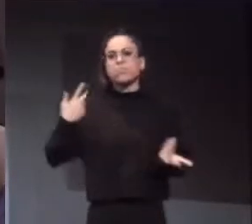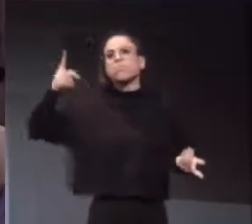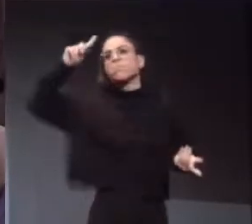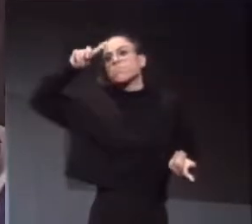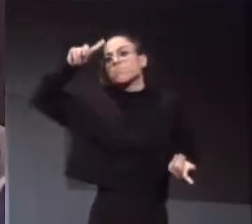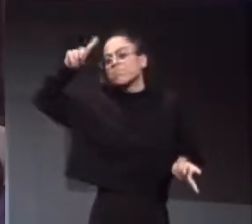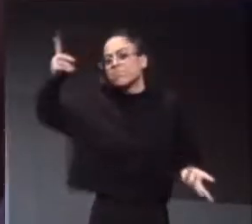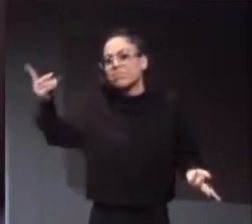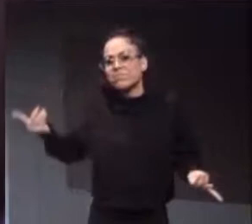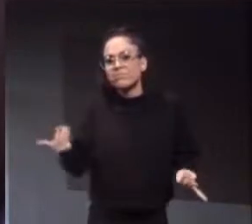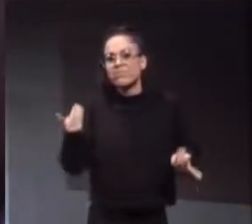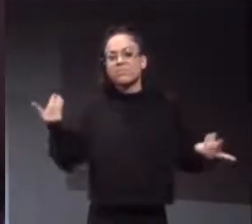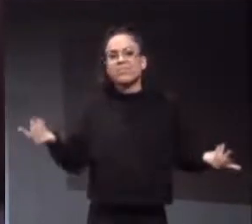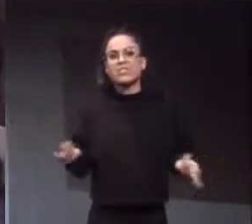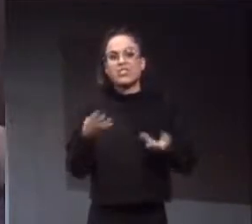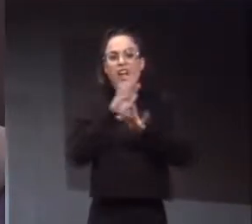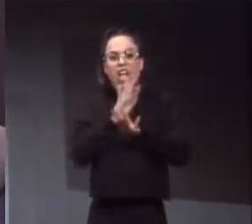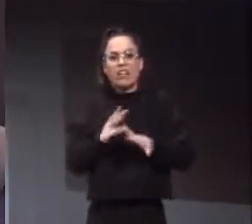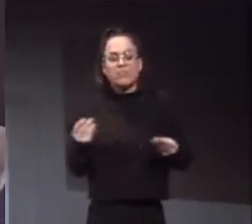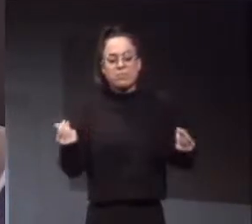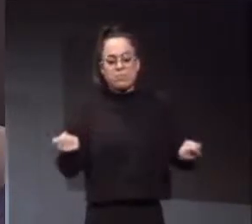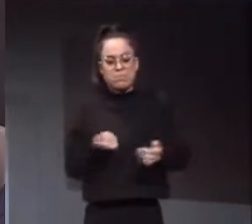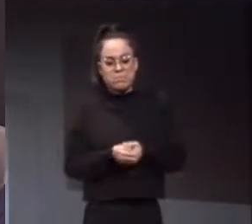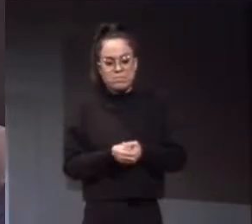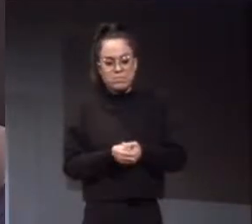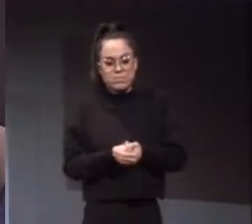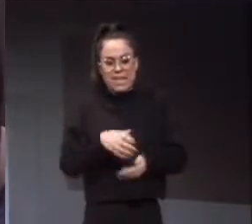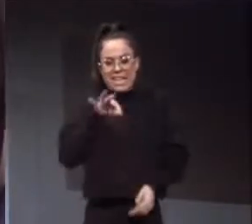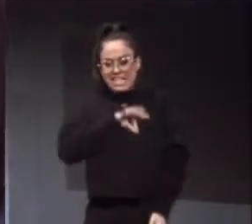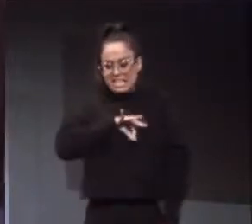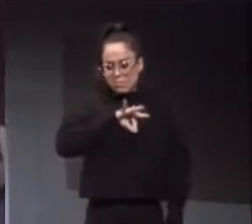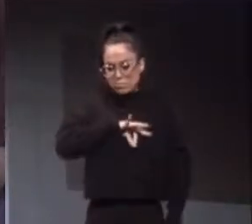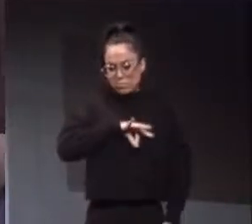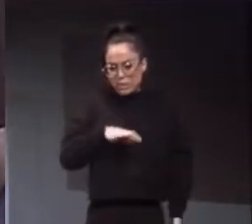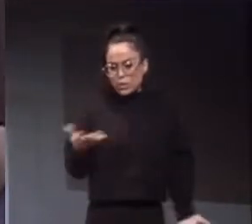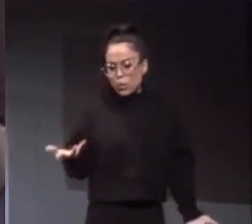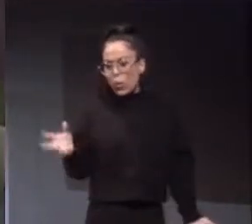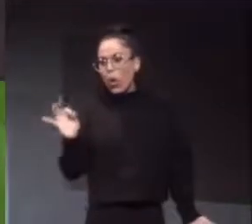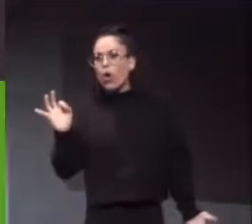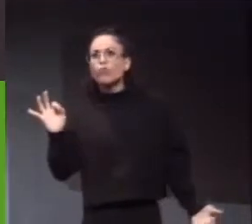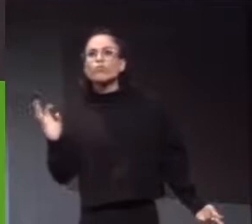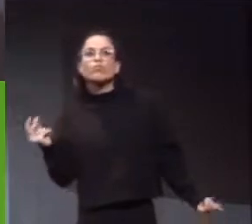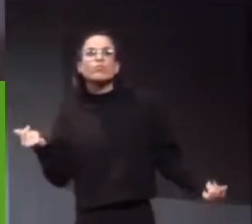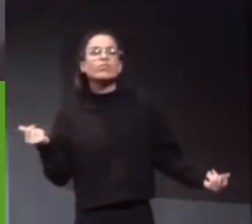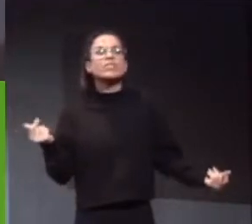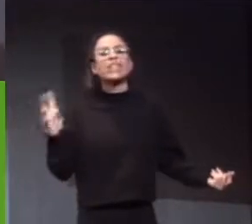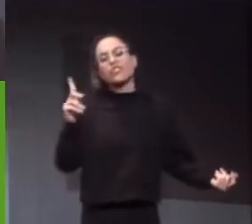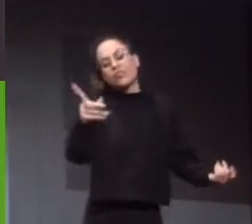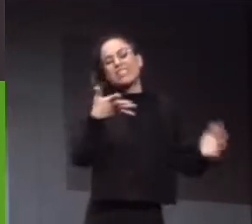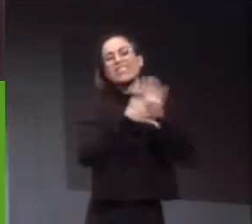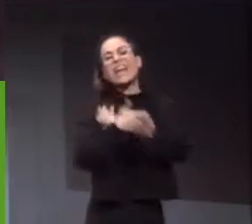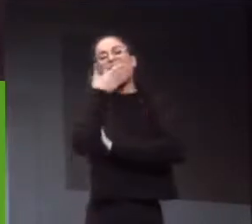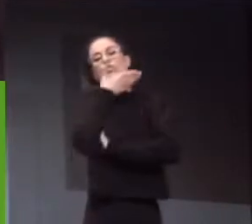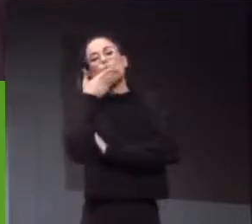esa el espíritu y los objetivos que hay es comentado en la escuela de la ciudadanía me parece esencial se